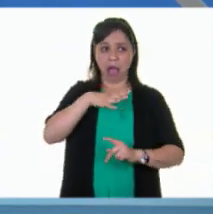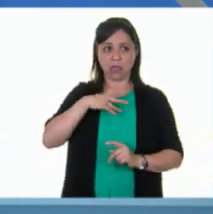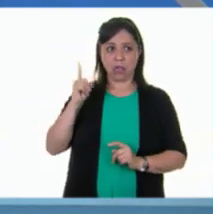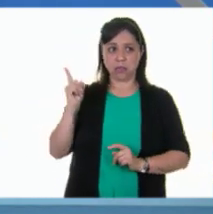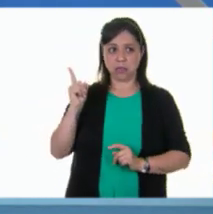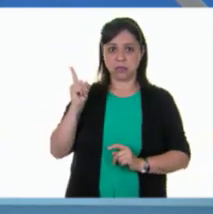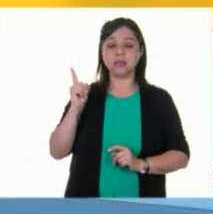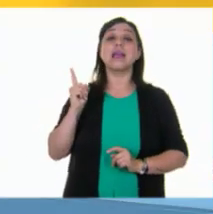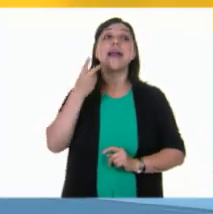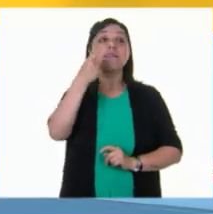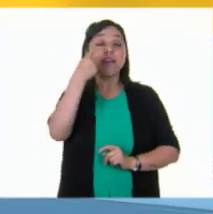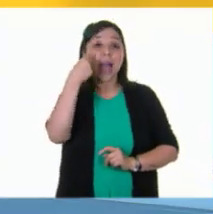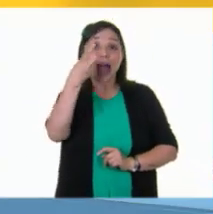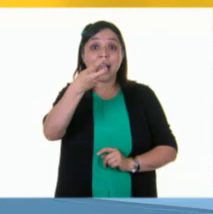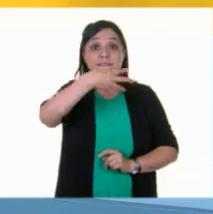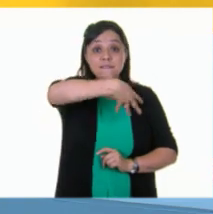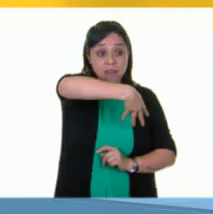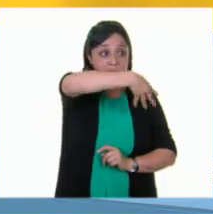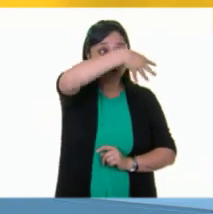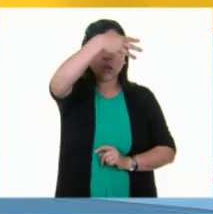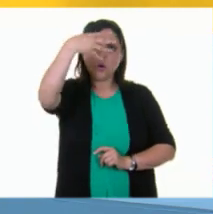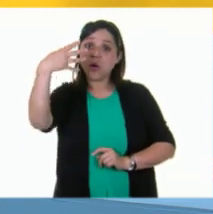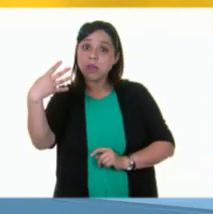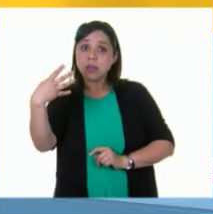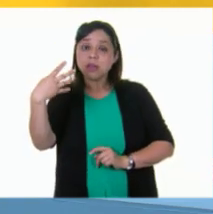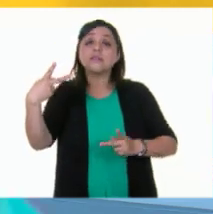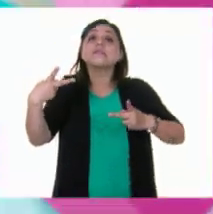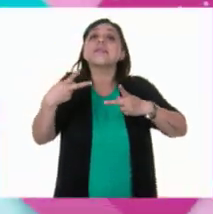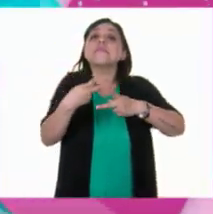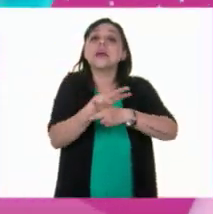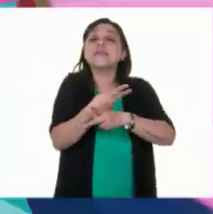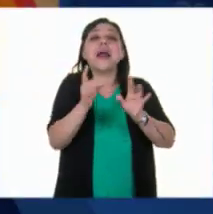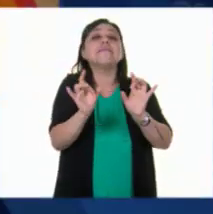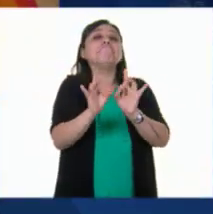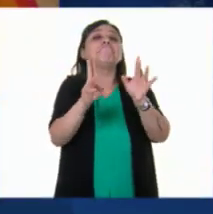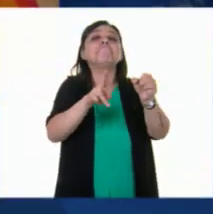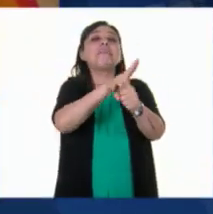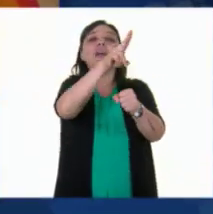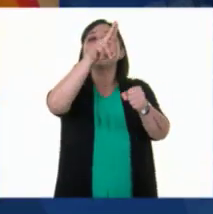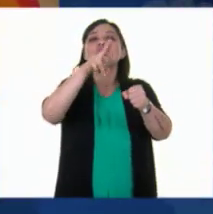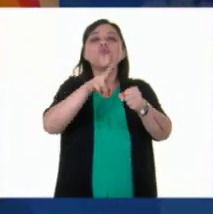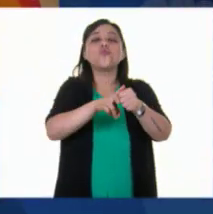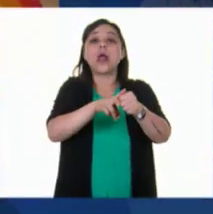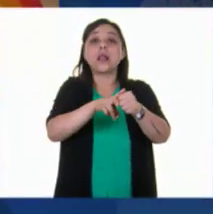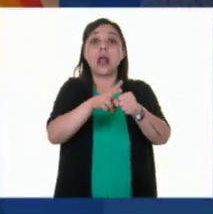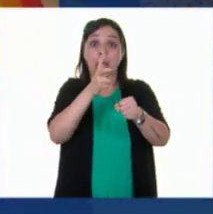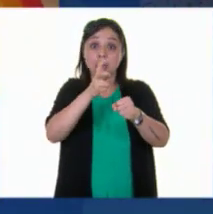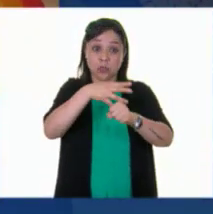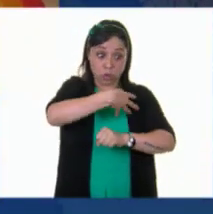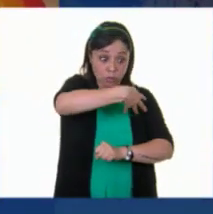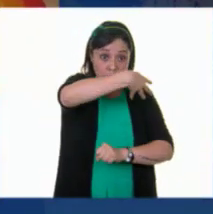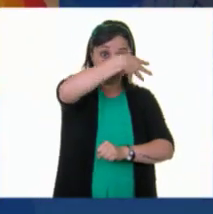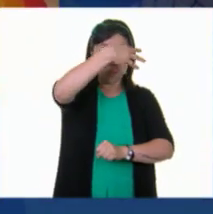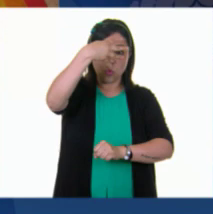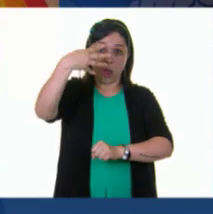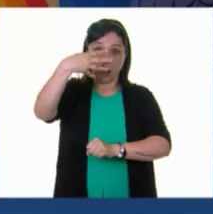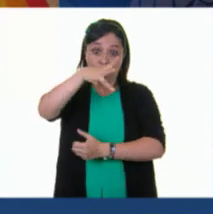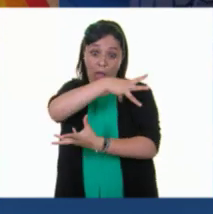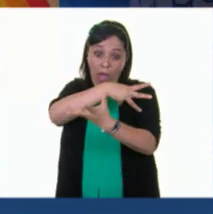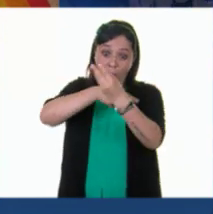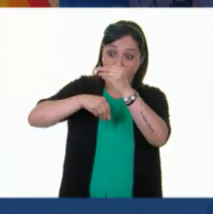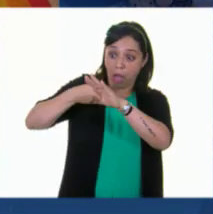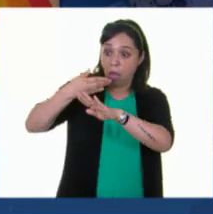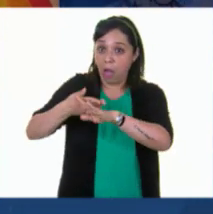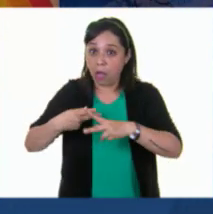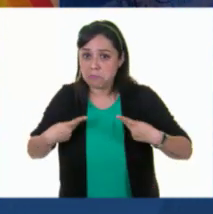Ah, eso es fácil. El arco iris es un fenómeno natural que no implica una amenaza para la sociedad. ¿No es así, maestra?